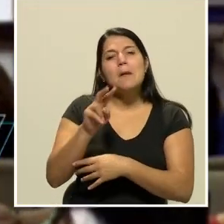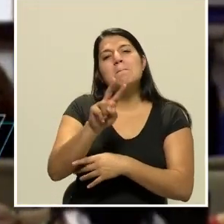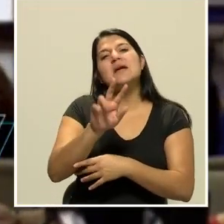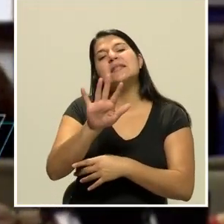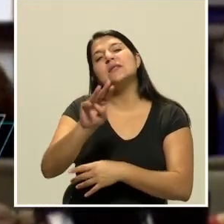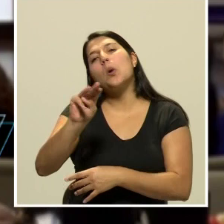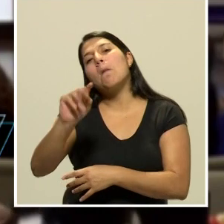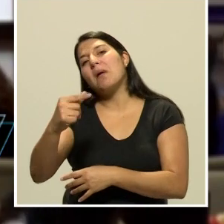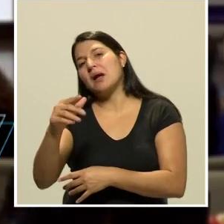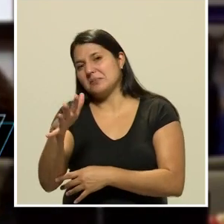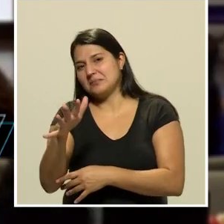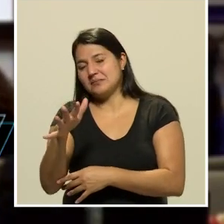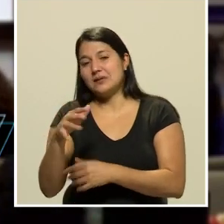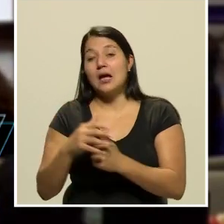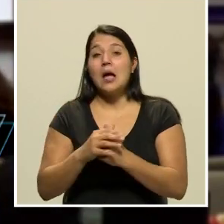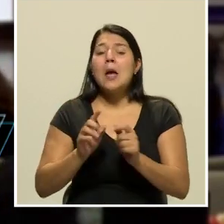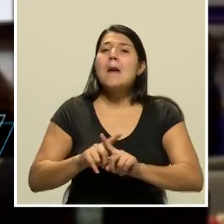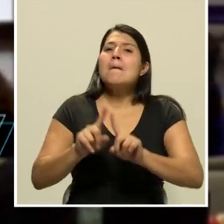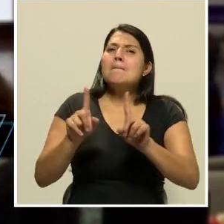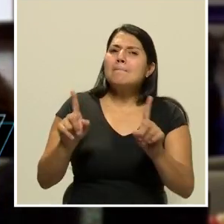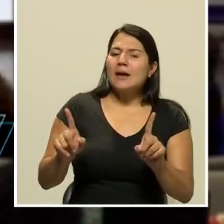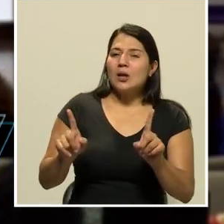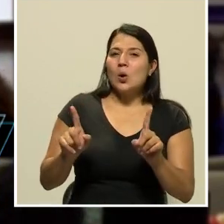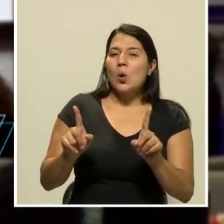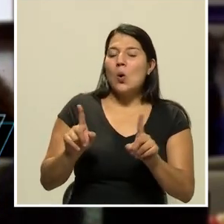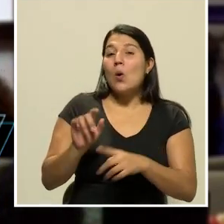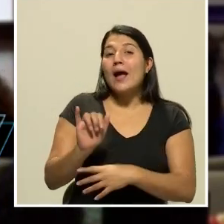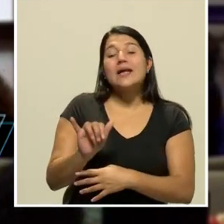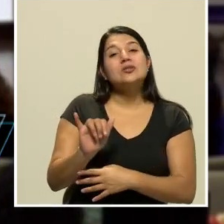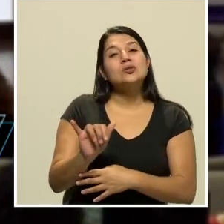megas los que estamos esperando. Pero eso se va